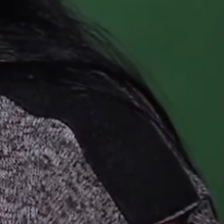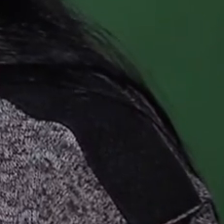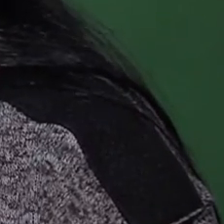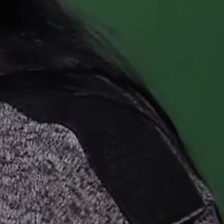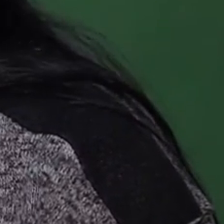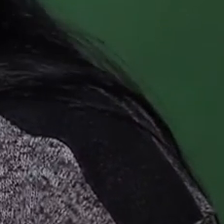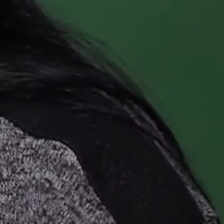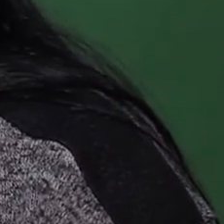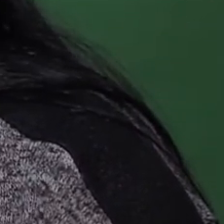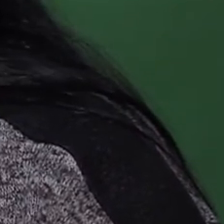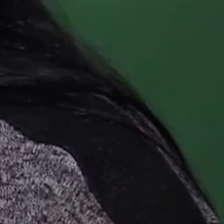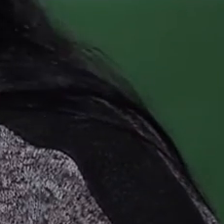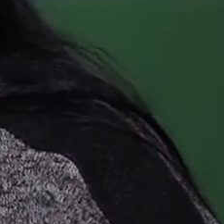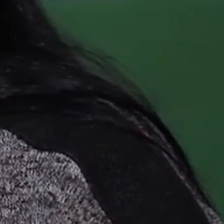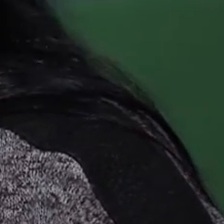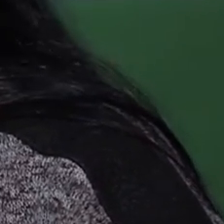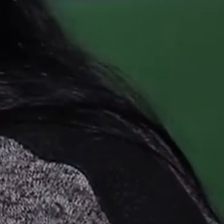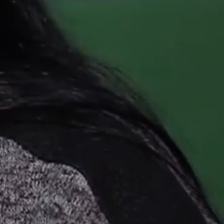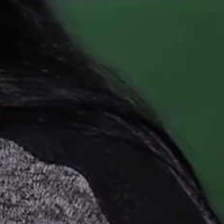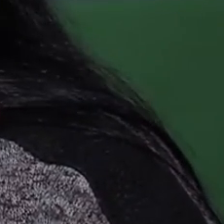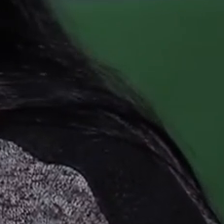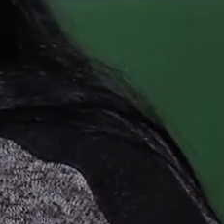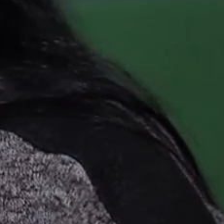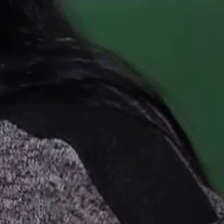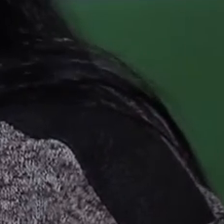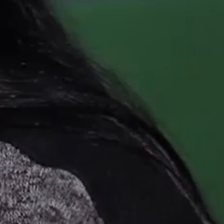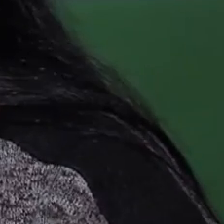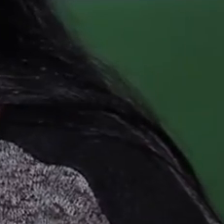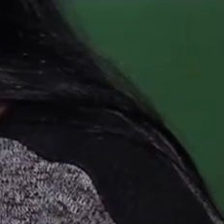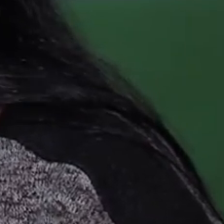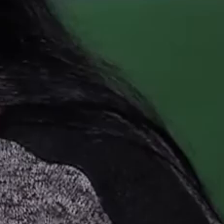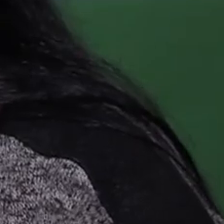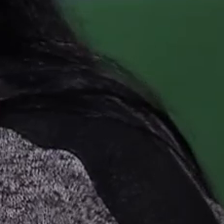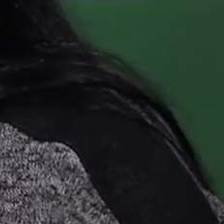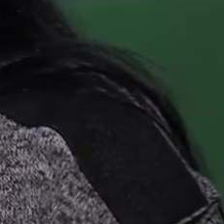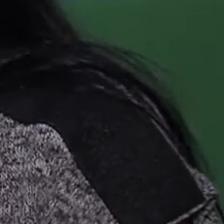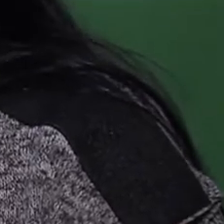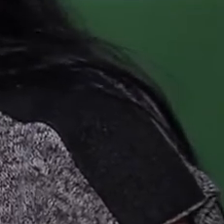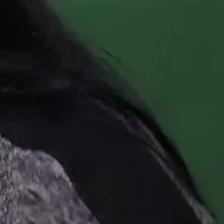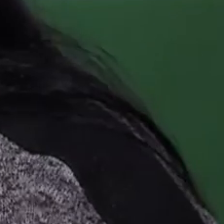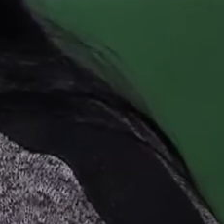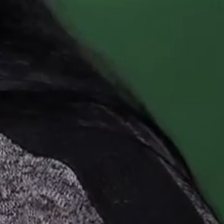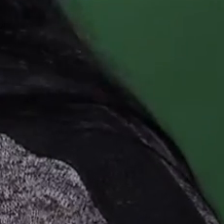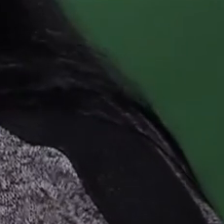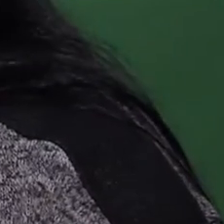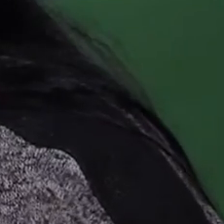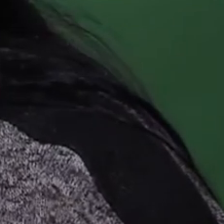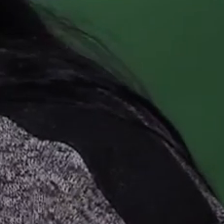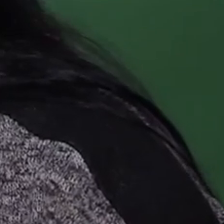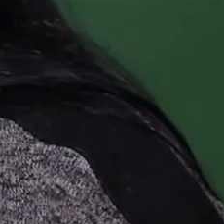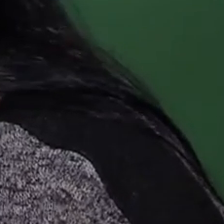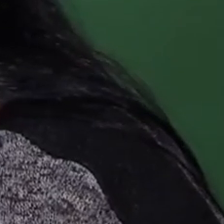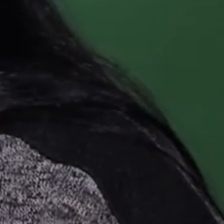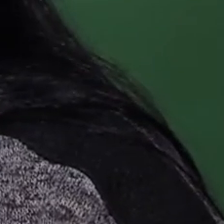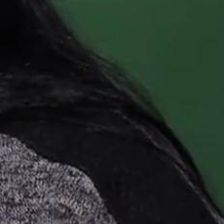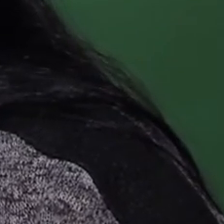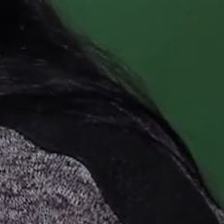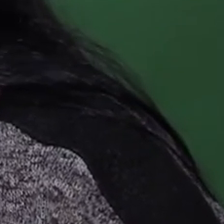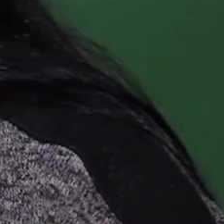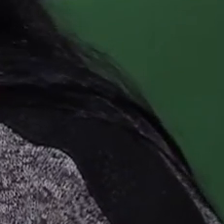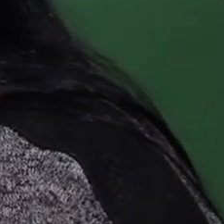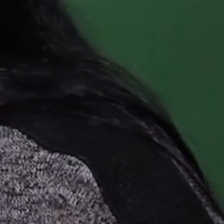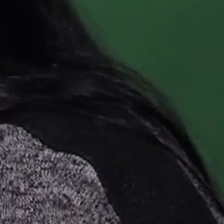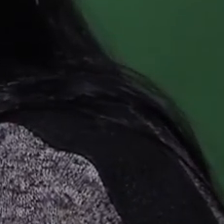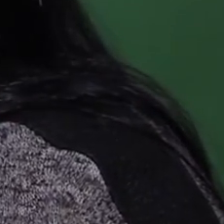y seguro la gente prácticamente todas se volcó a trabajar no sea ninguna noticia que no a todas las